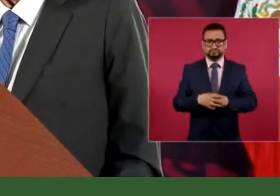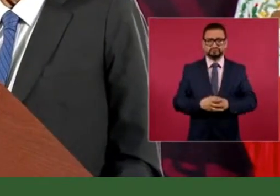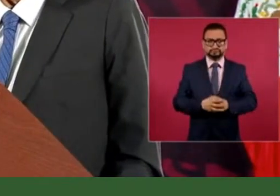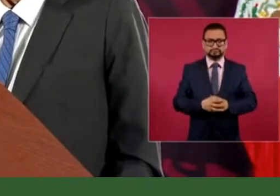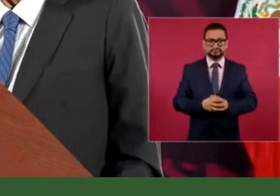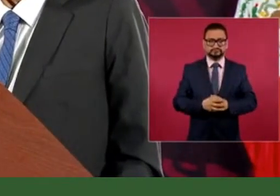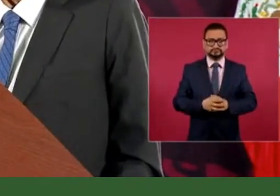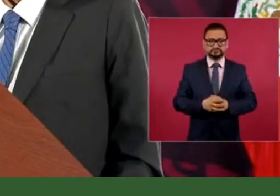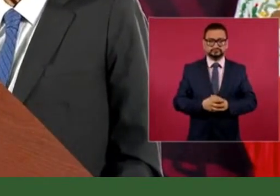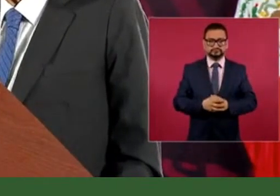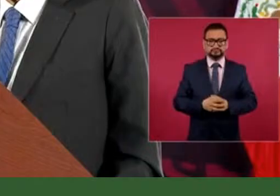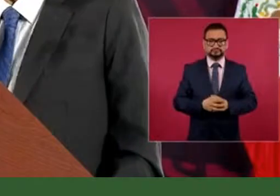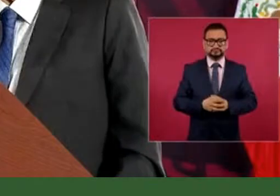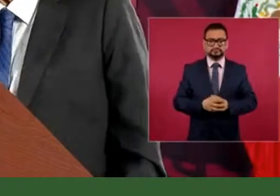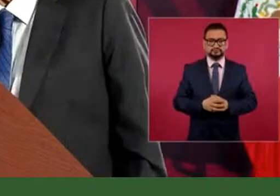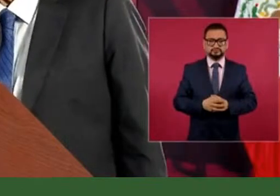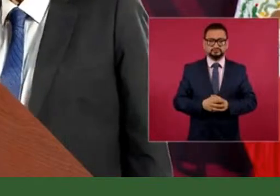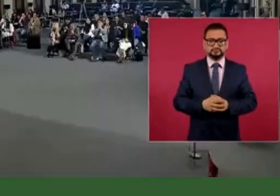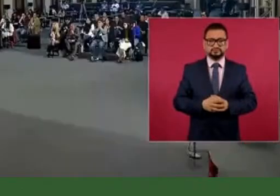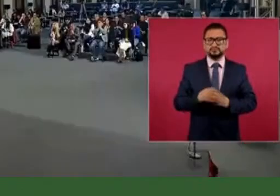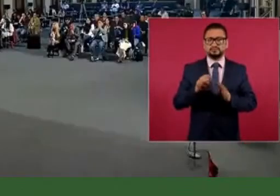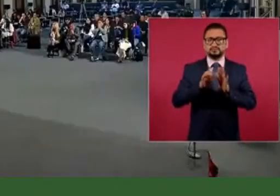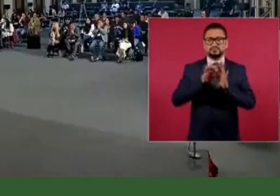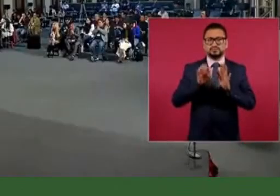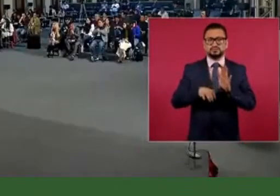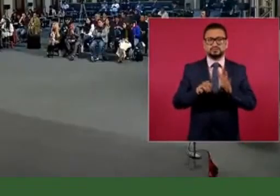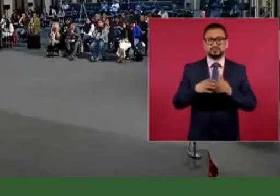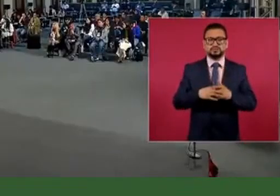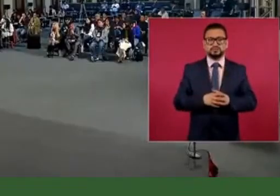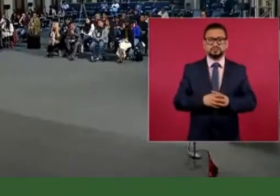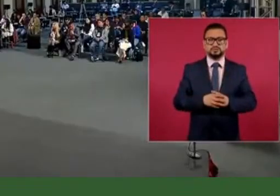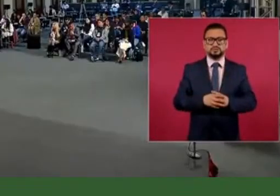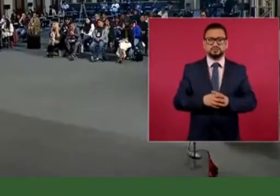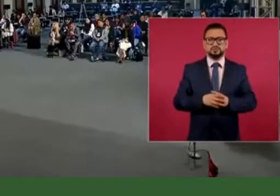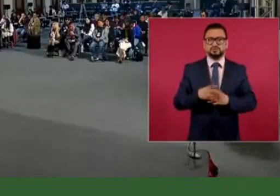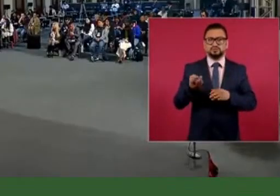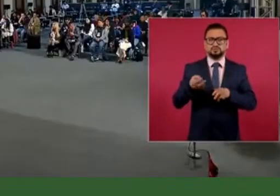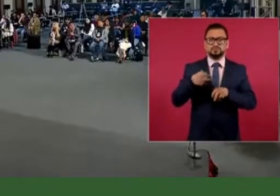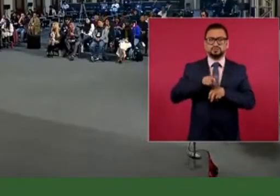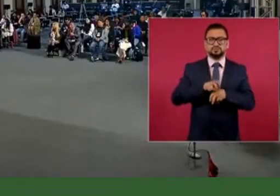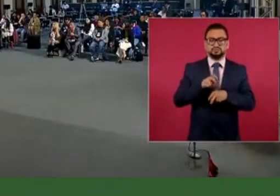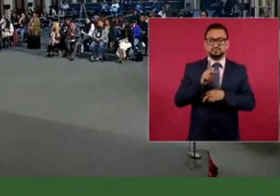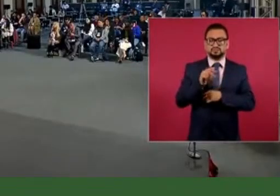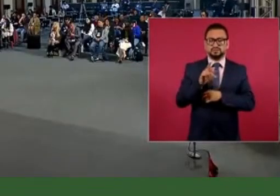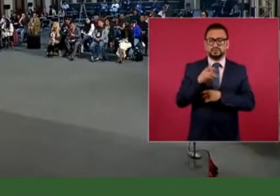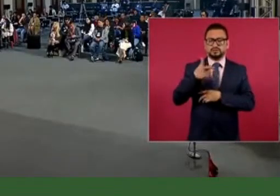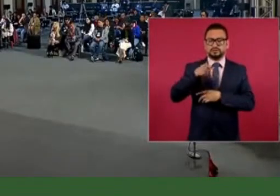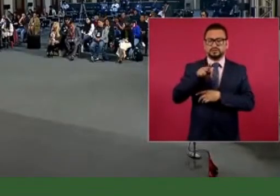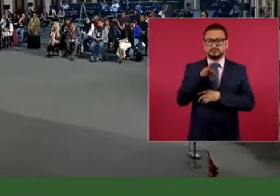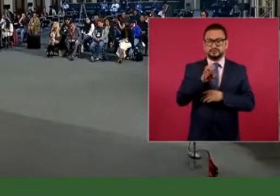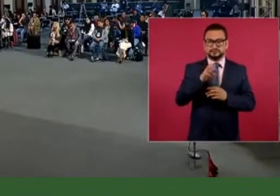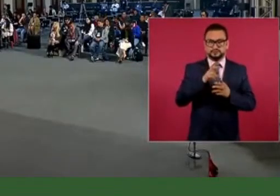¿Cuántos kilómetros por hora? Por ejemplo, si uno se sube en Palenque, en el tren,